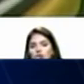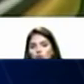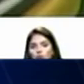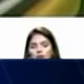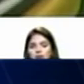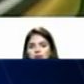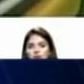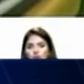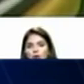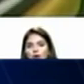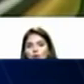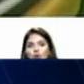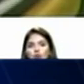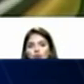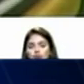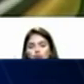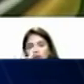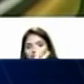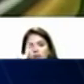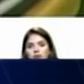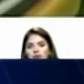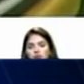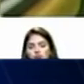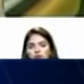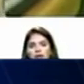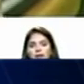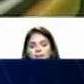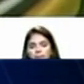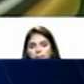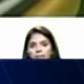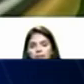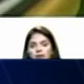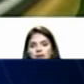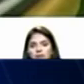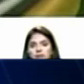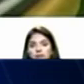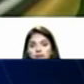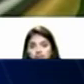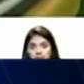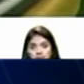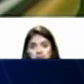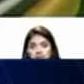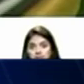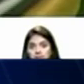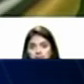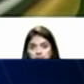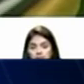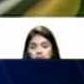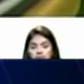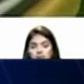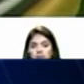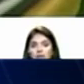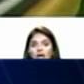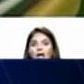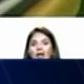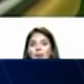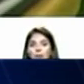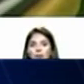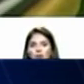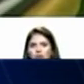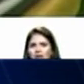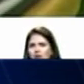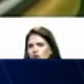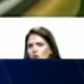349 de la Constitución de la República Bolivariana de Venezuela, que contempla que el poder constituido no podrá